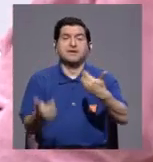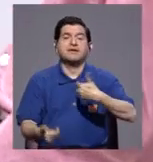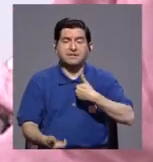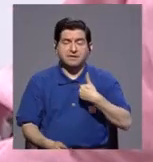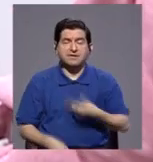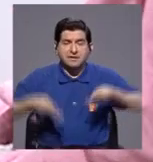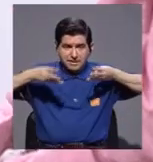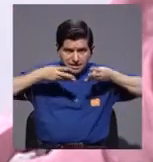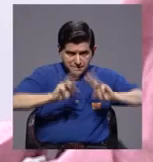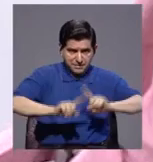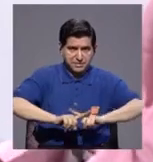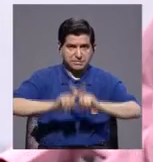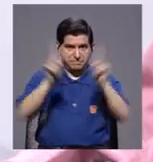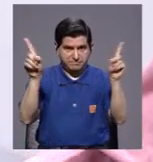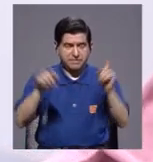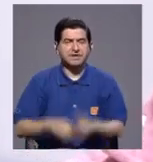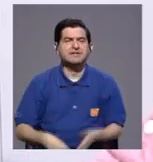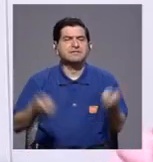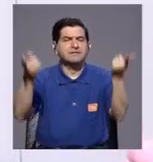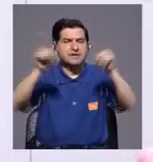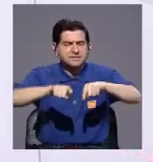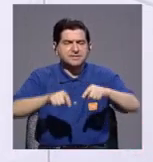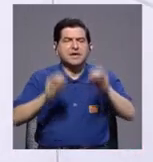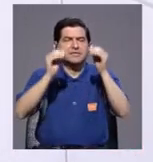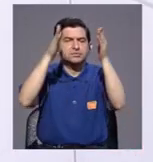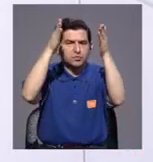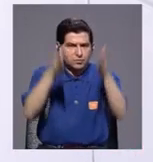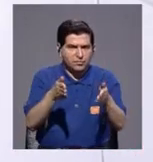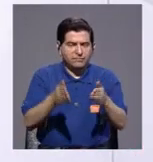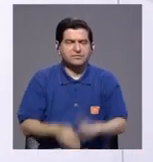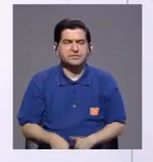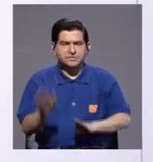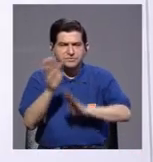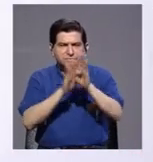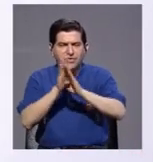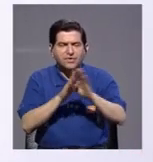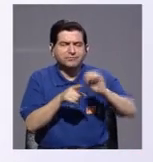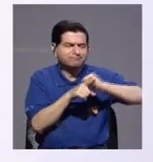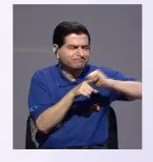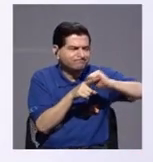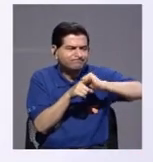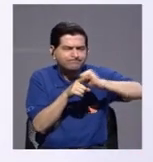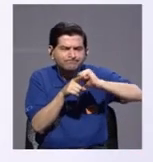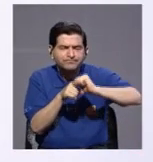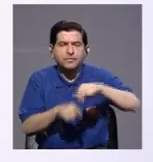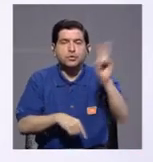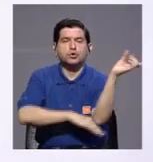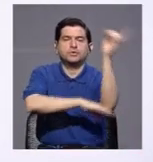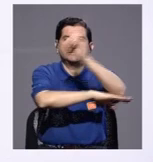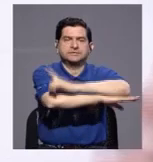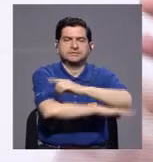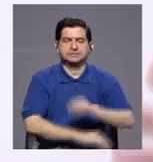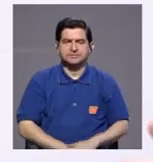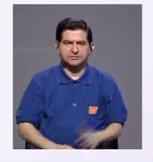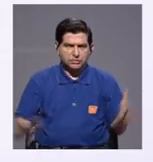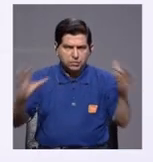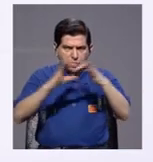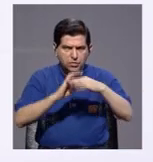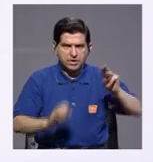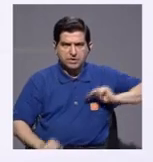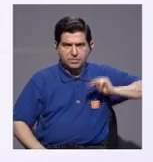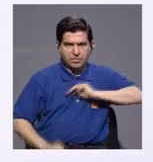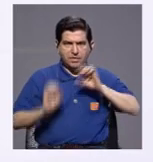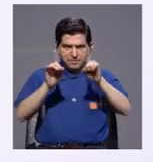metodologías diferentes en el caso de los profesores desarrollamos una capacitación de dos días en corriente se puede